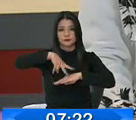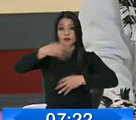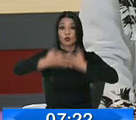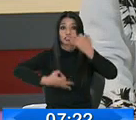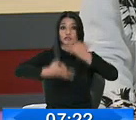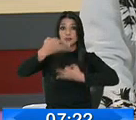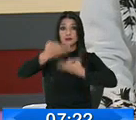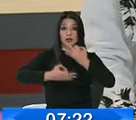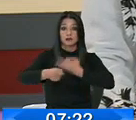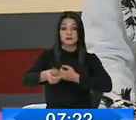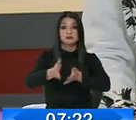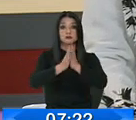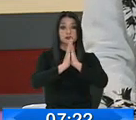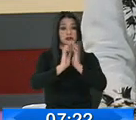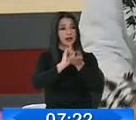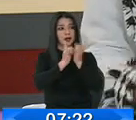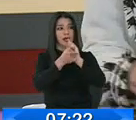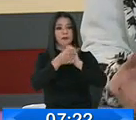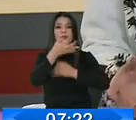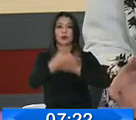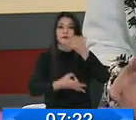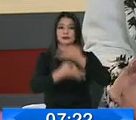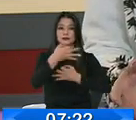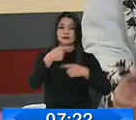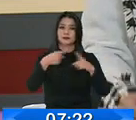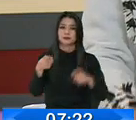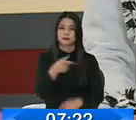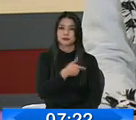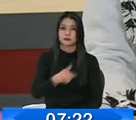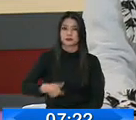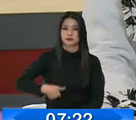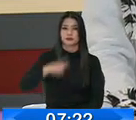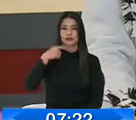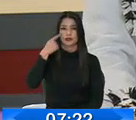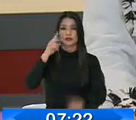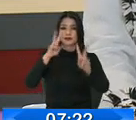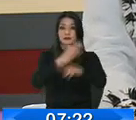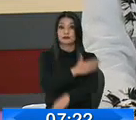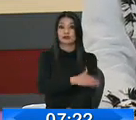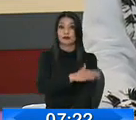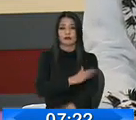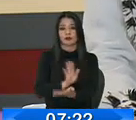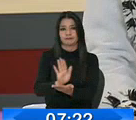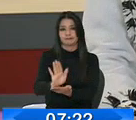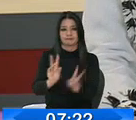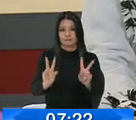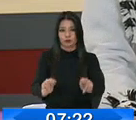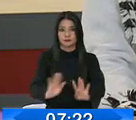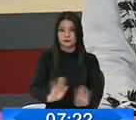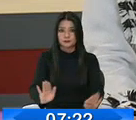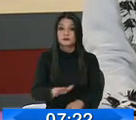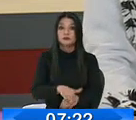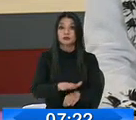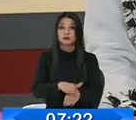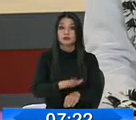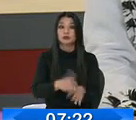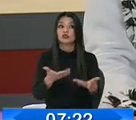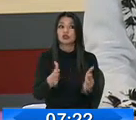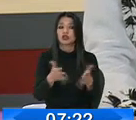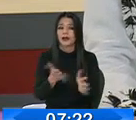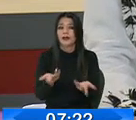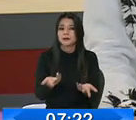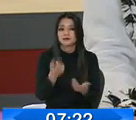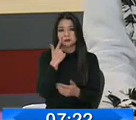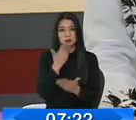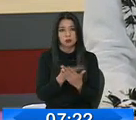negó el pedido de recusación presentado por el expresidente Rafael Correa en el caso Sobornos por supuestamente no existir